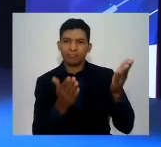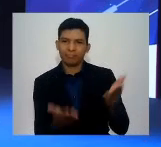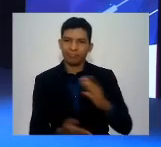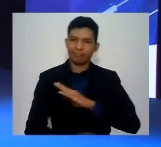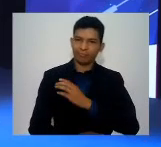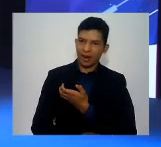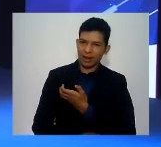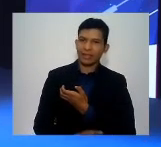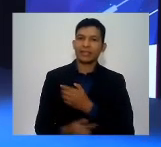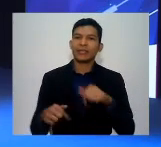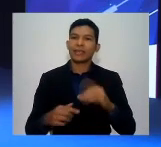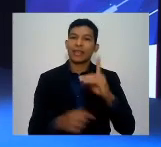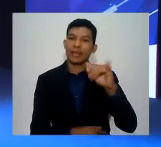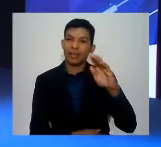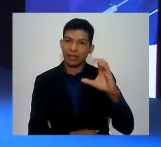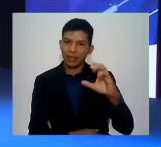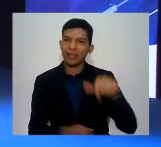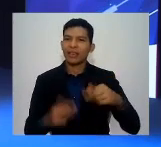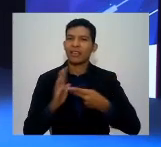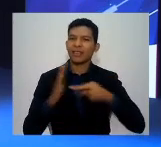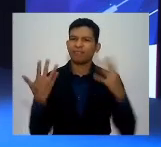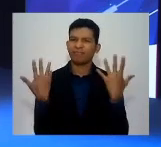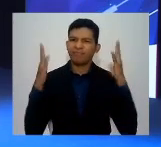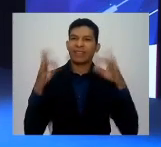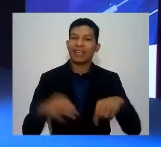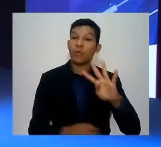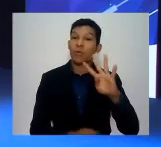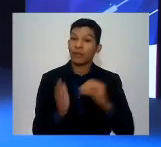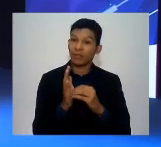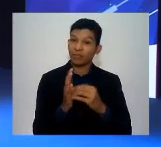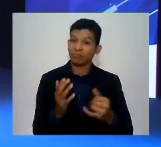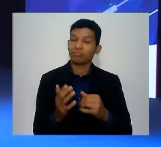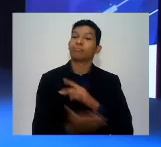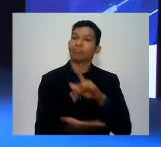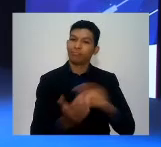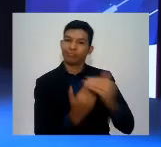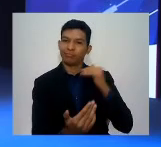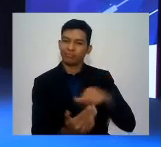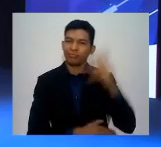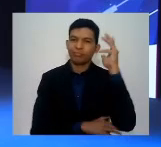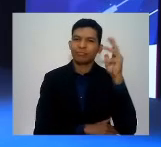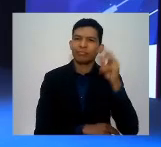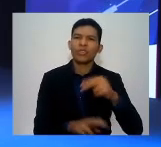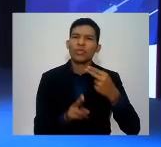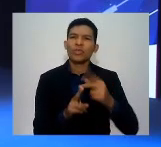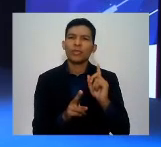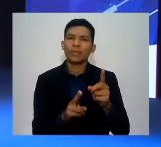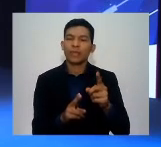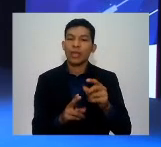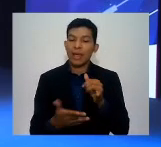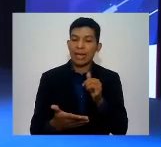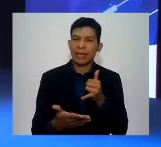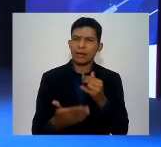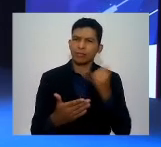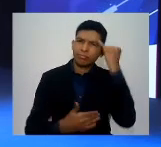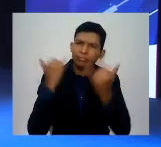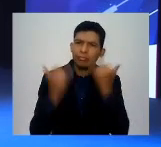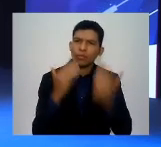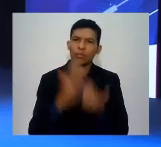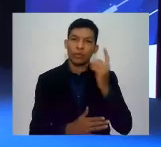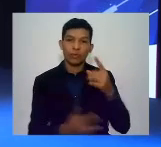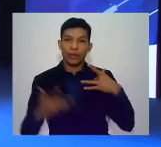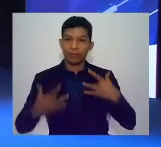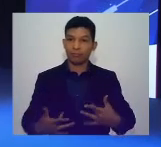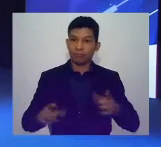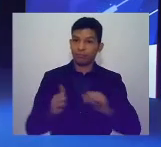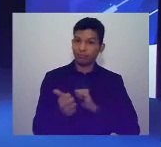Hola a todos, gracias a la Alcaldía, a DATIC y al Tecnofest en esta cuarta edición por invitarnos a dar esta charla. Nuestra charla de hoy